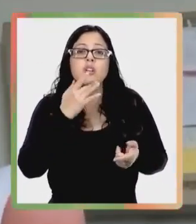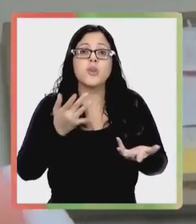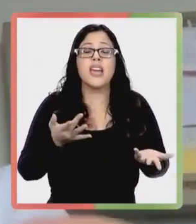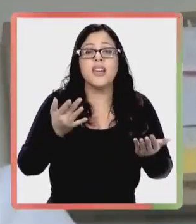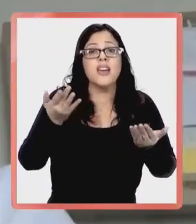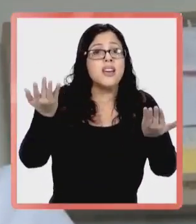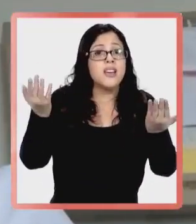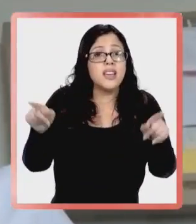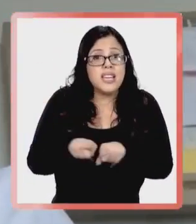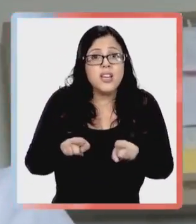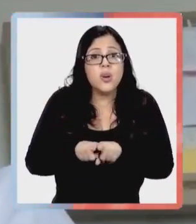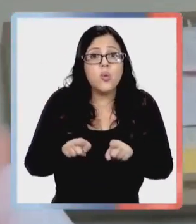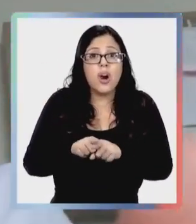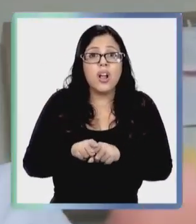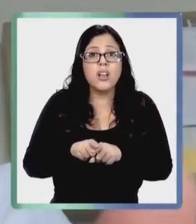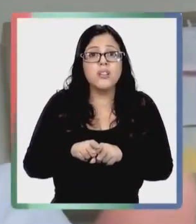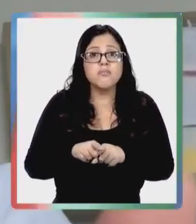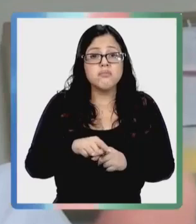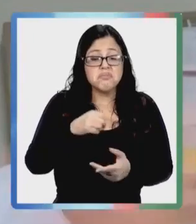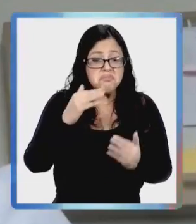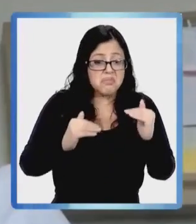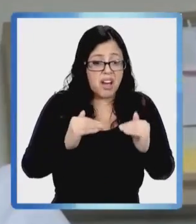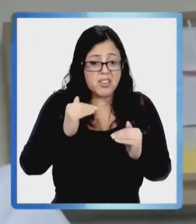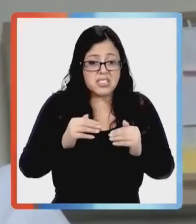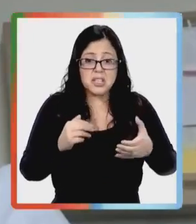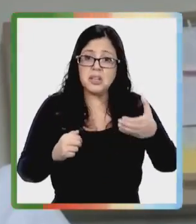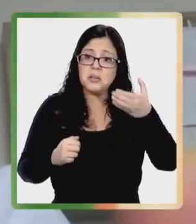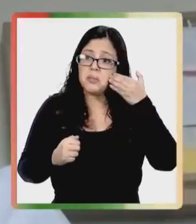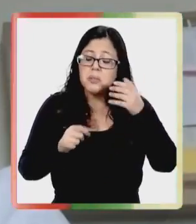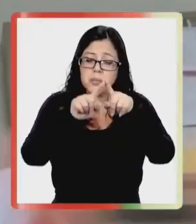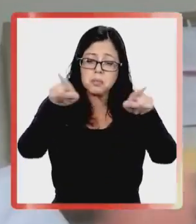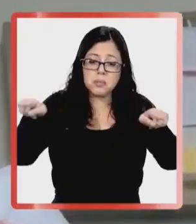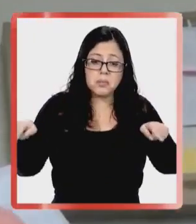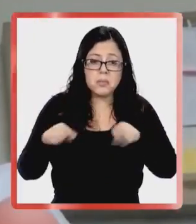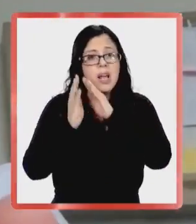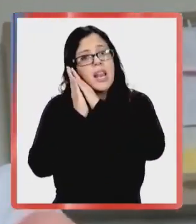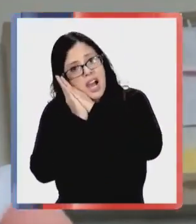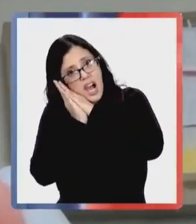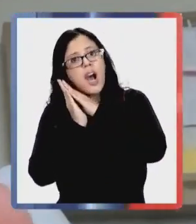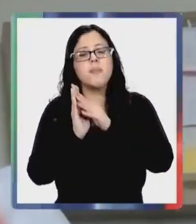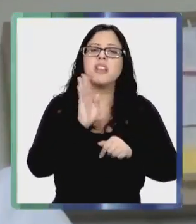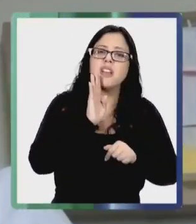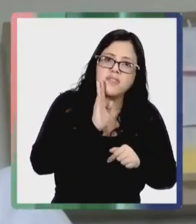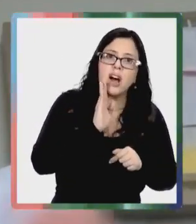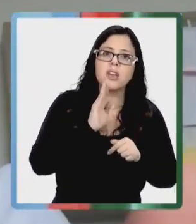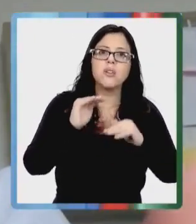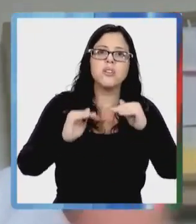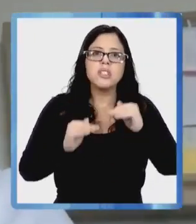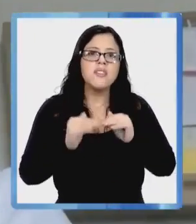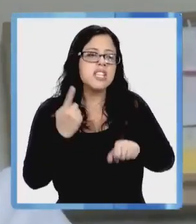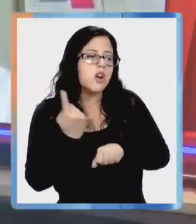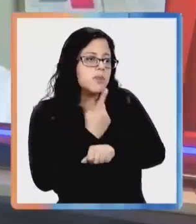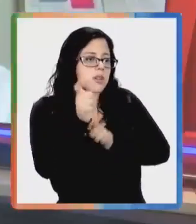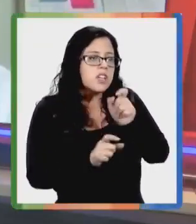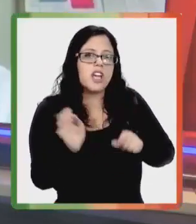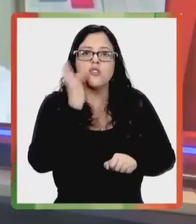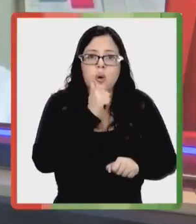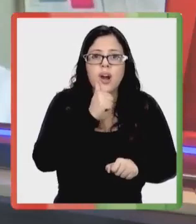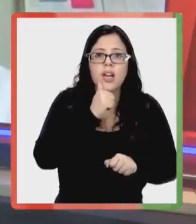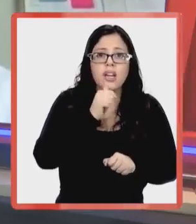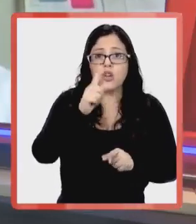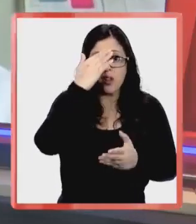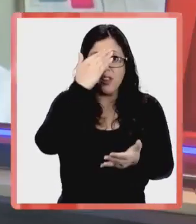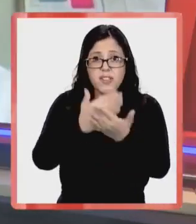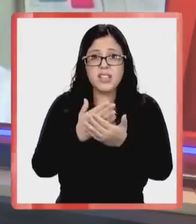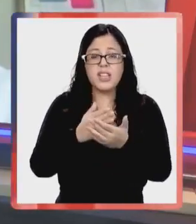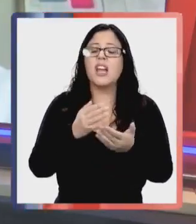cierto? Utilizamos el celular y casi no conversamos con la persona que está al frente y siempre tendemos a conversar con la gente que no está. Es